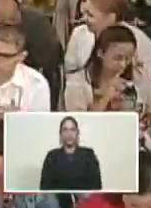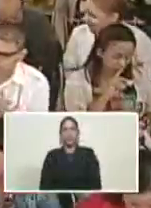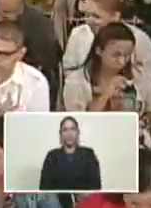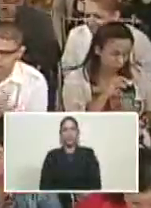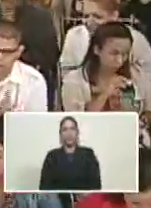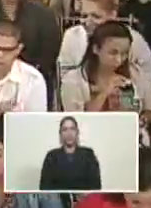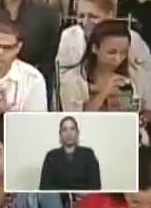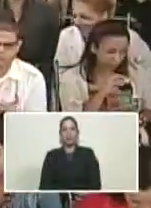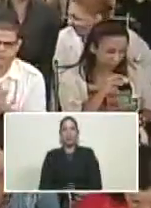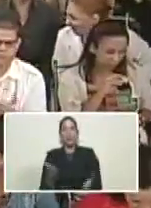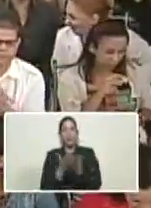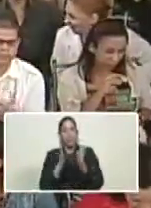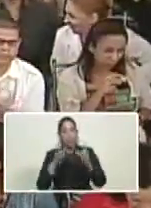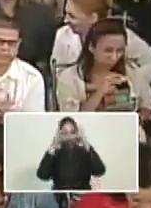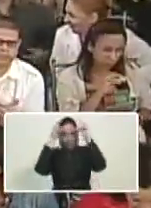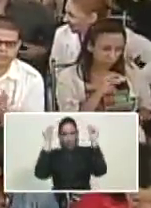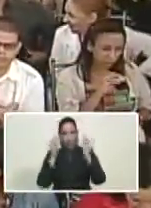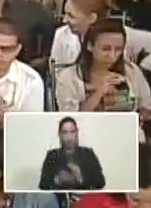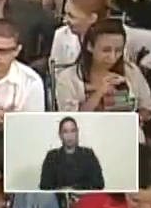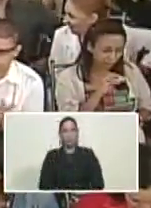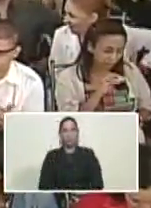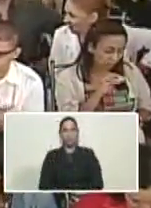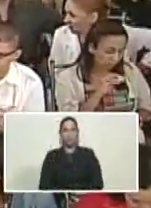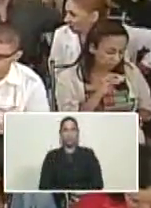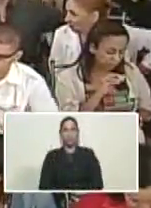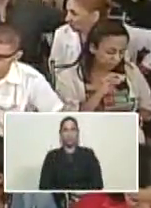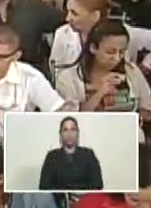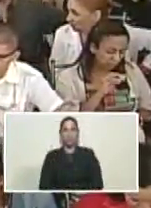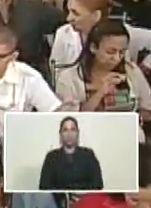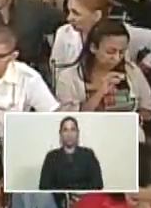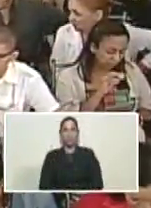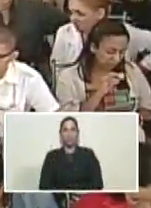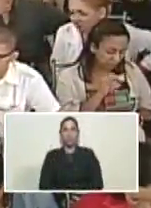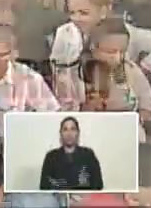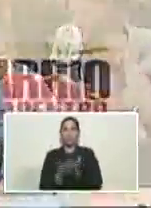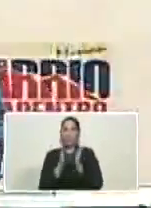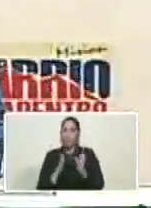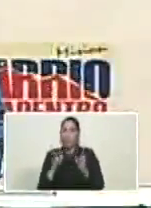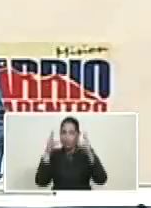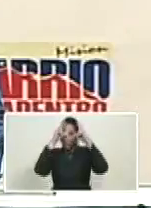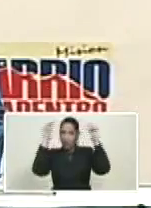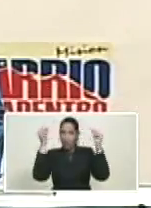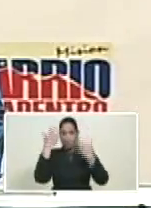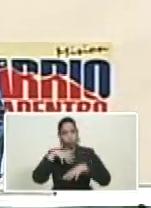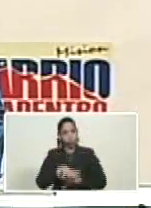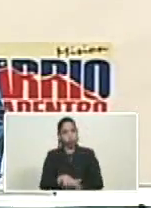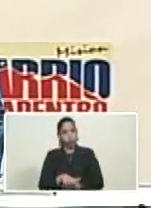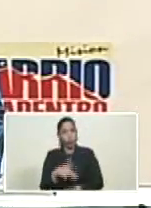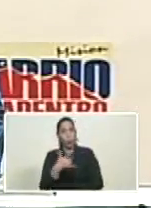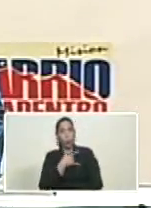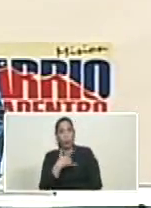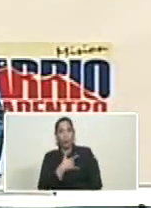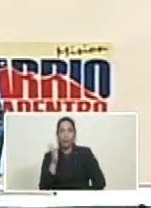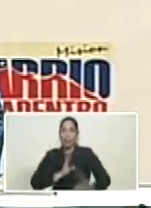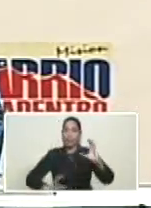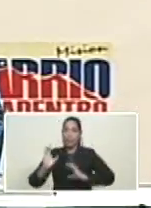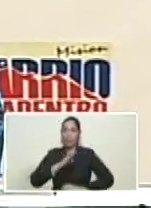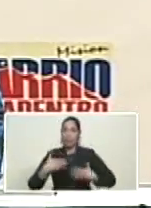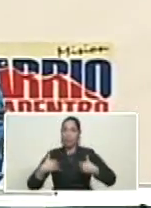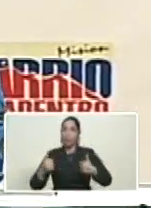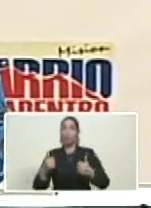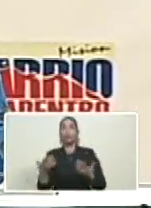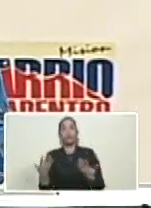A la Escuela de Enfermería. La Escuela de Enfermería tiene que estar integrada a la Universidad de las Ciencias de la Salud.